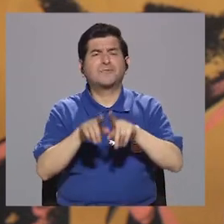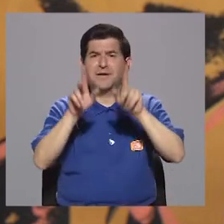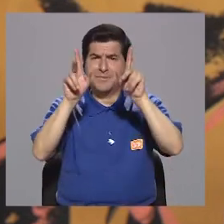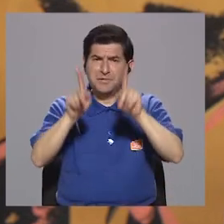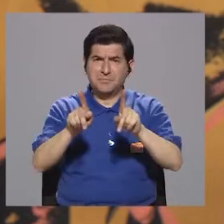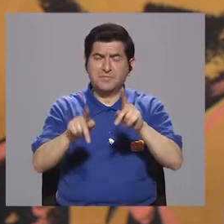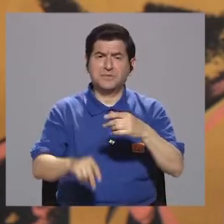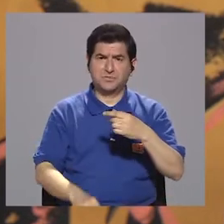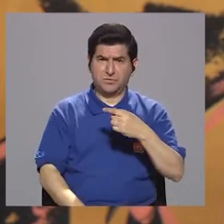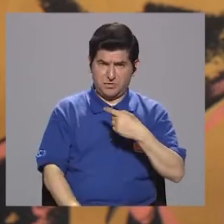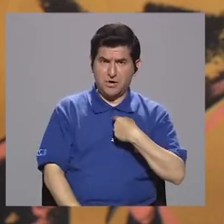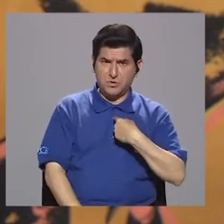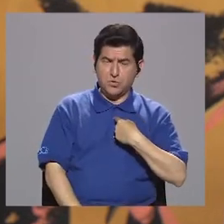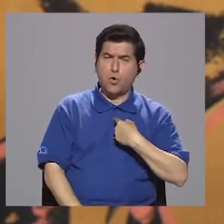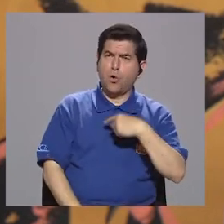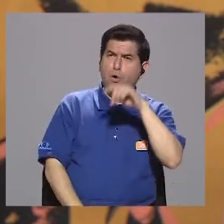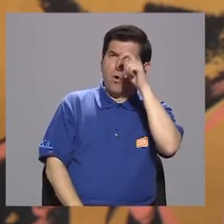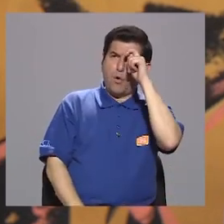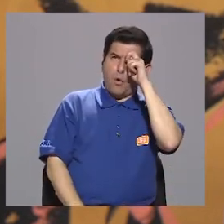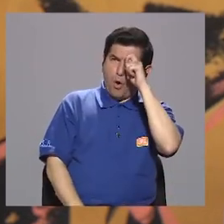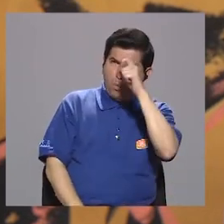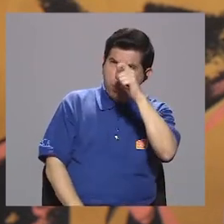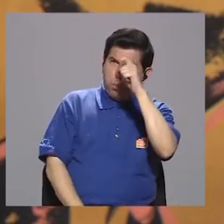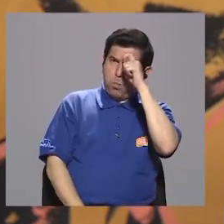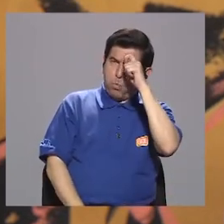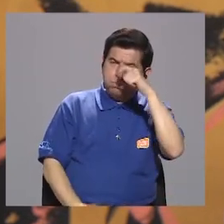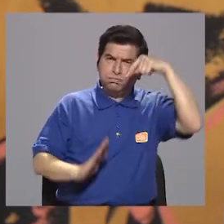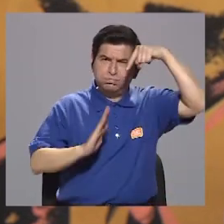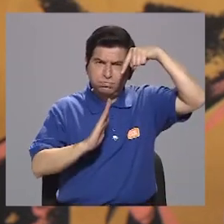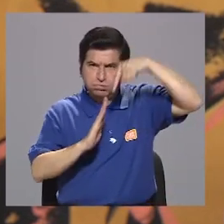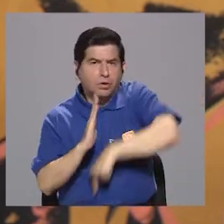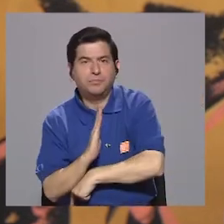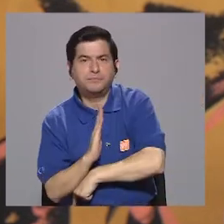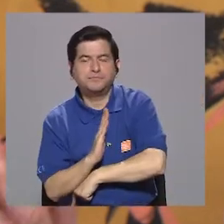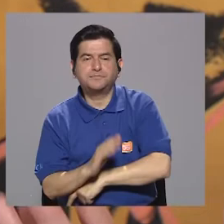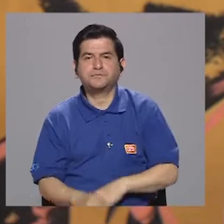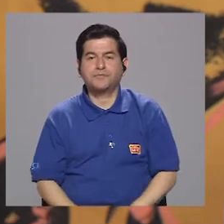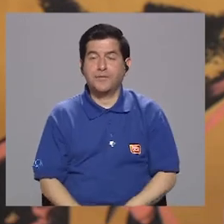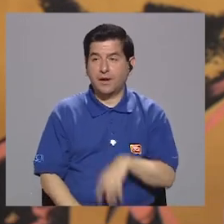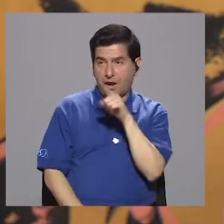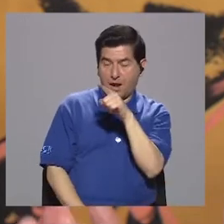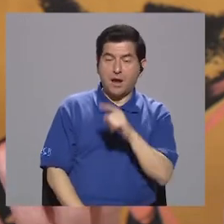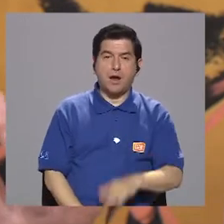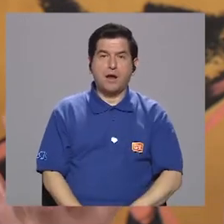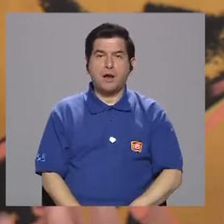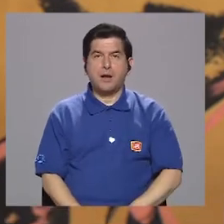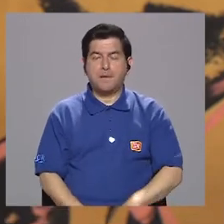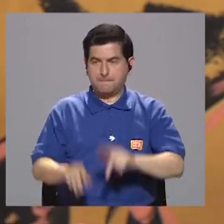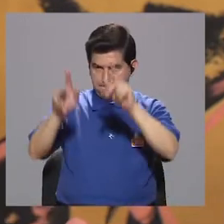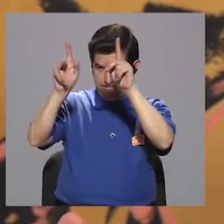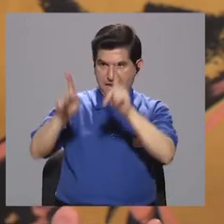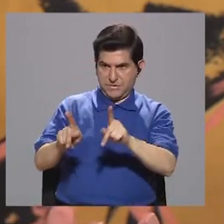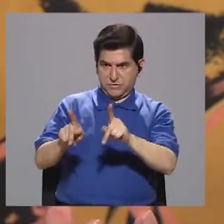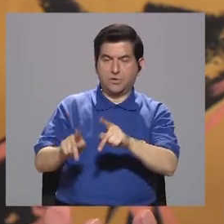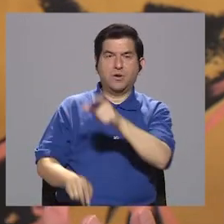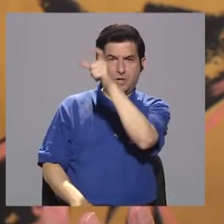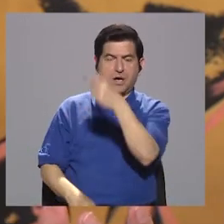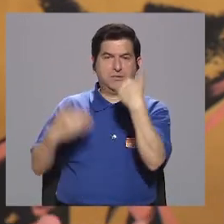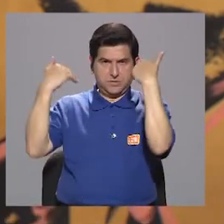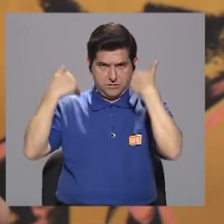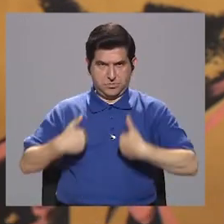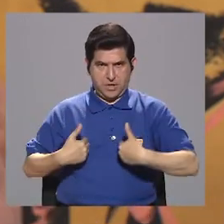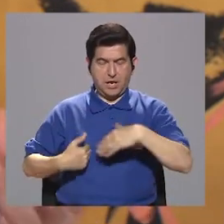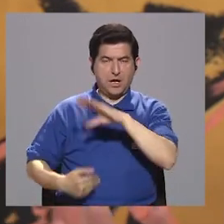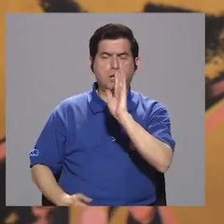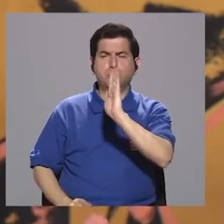persona a la que he admirado profundamente como ser humano, como persona y